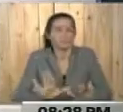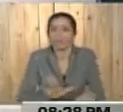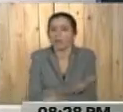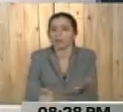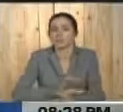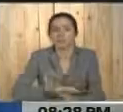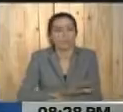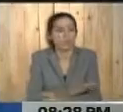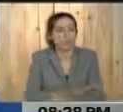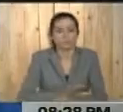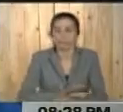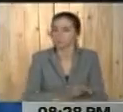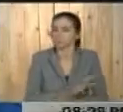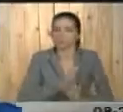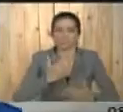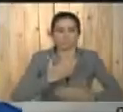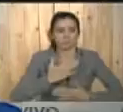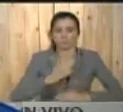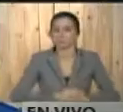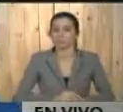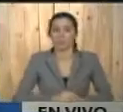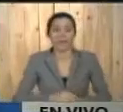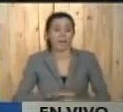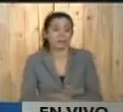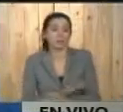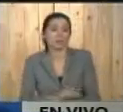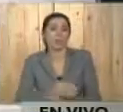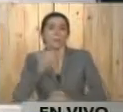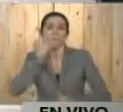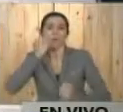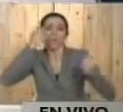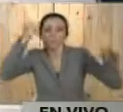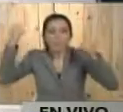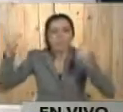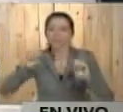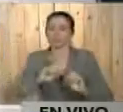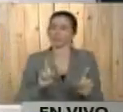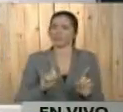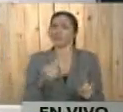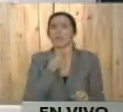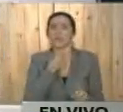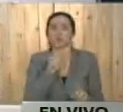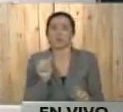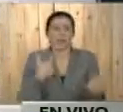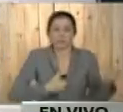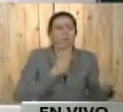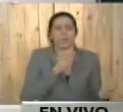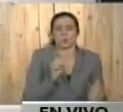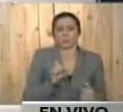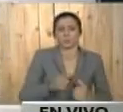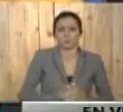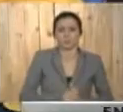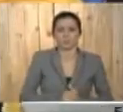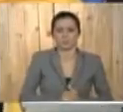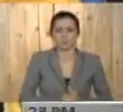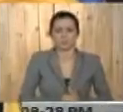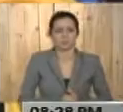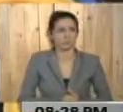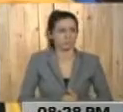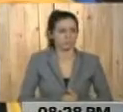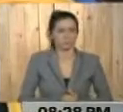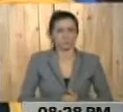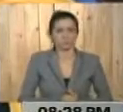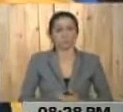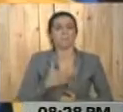canción de protesta, ni nada de aquello. Decía otra palabra fuerte que no podemos decir ahora por el horario infantil.